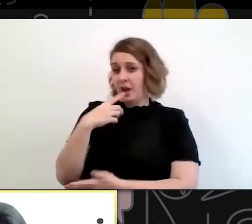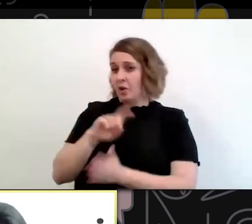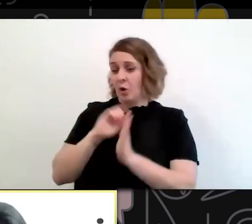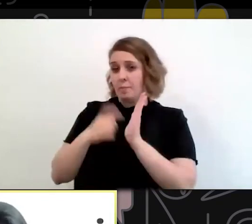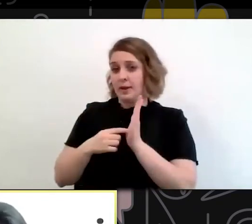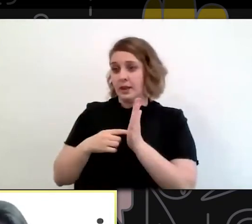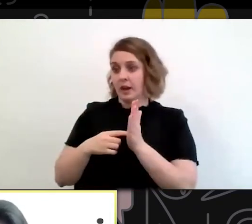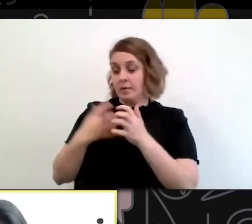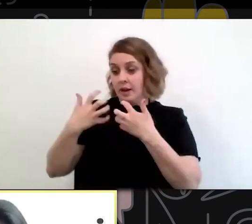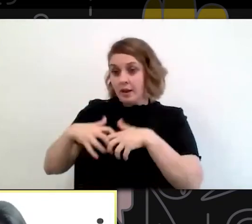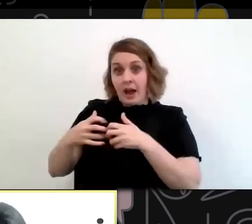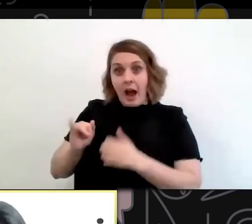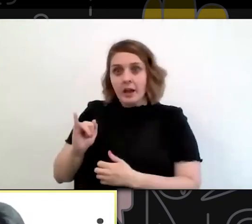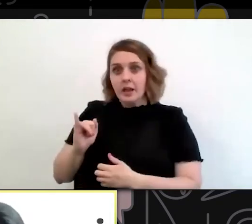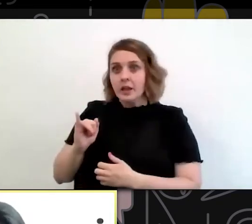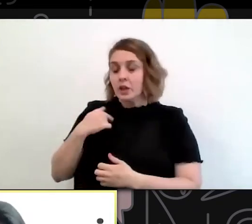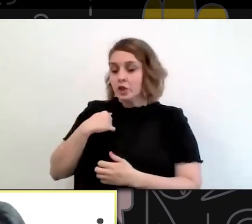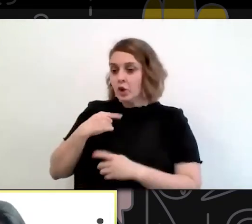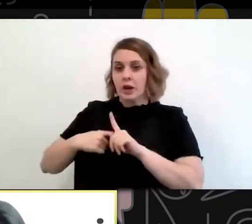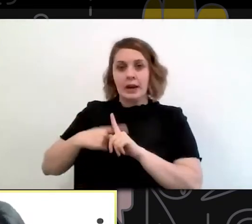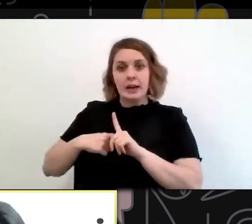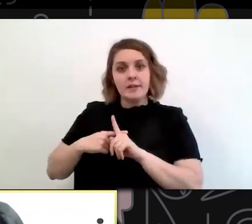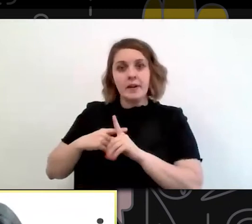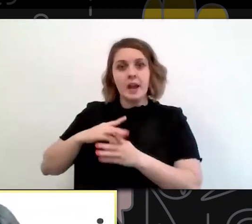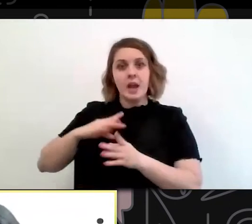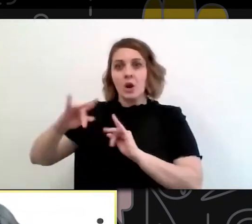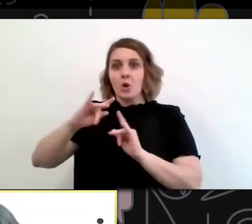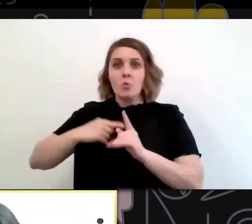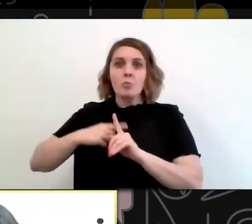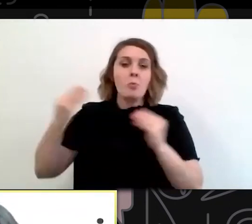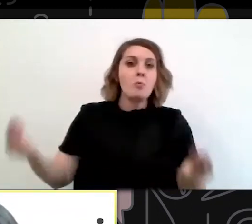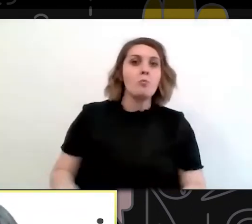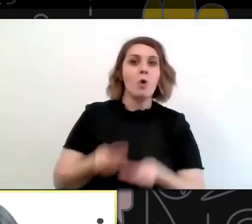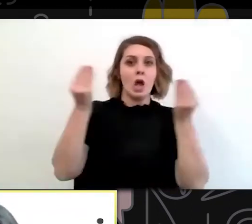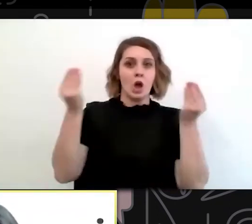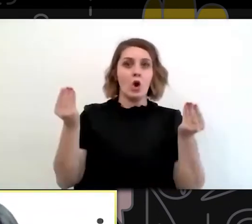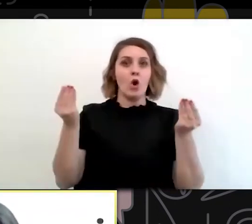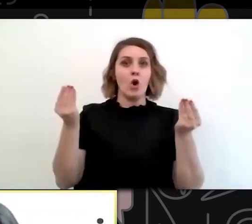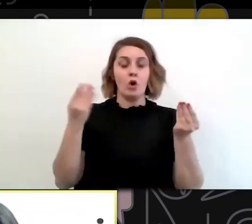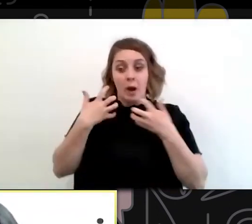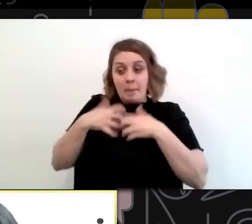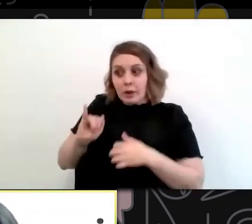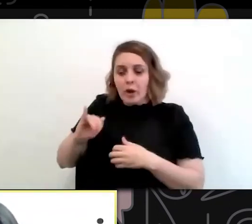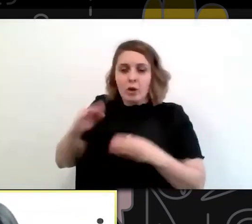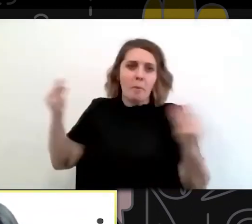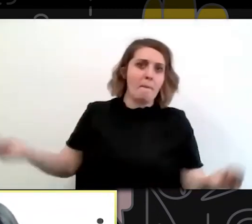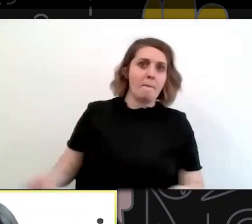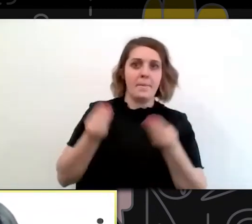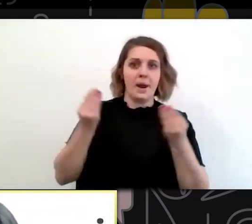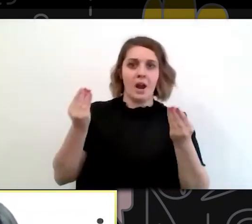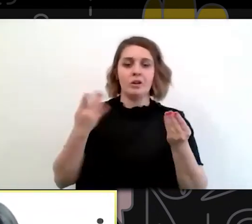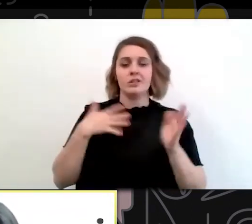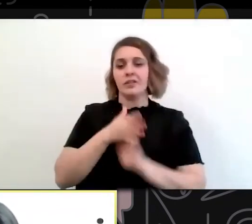es que yo he mejorado un montón mis niveles de glucemia desde que lo tengo. O sea, es una posibilidad